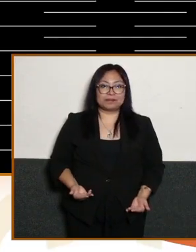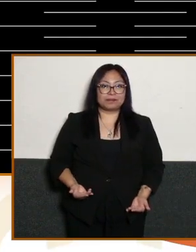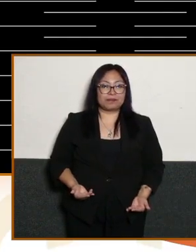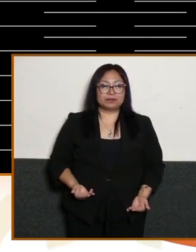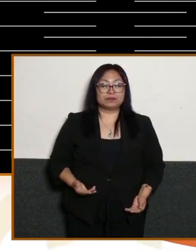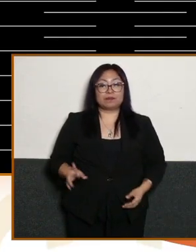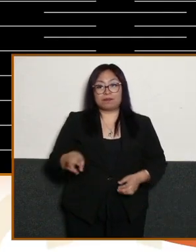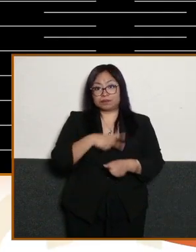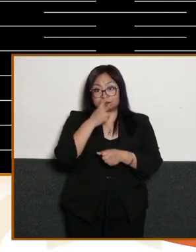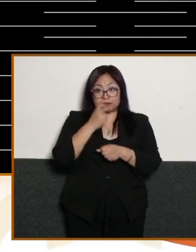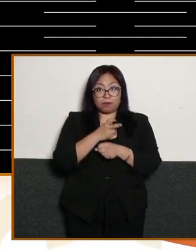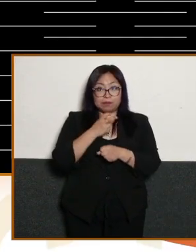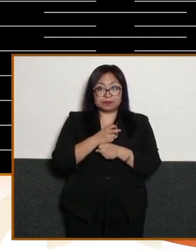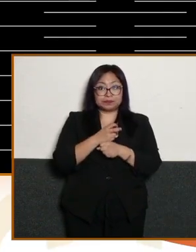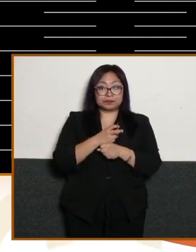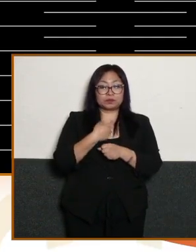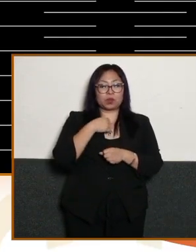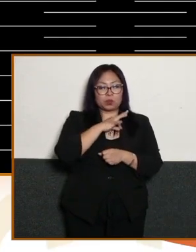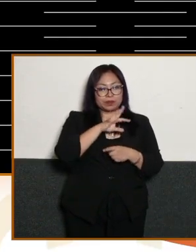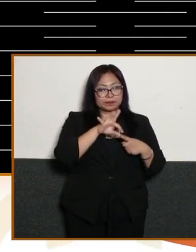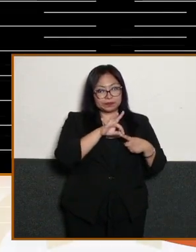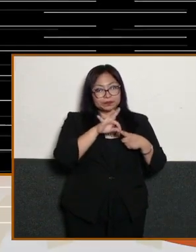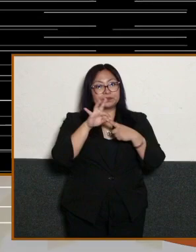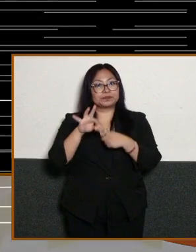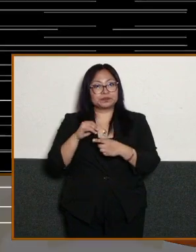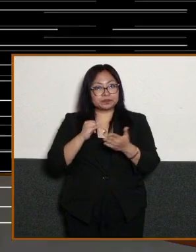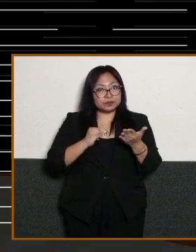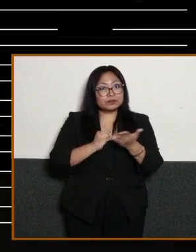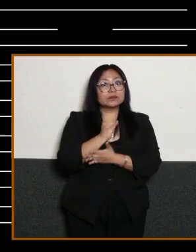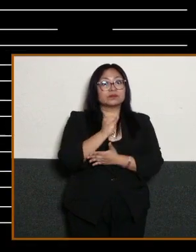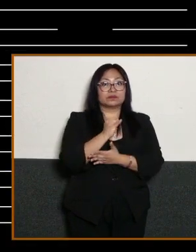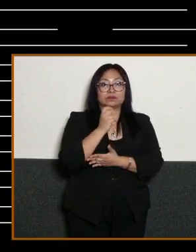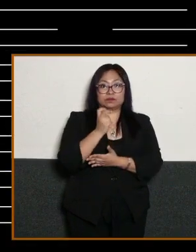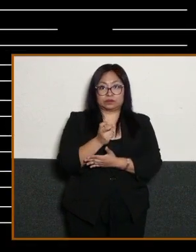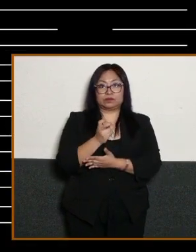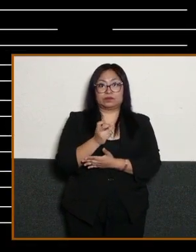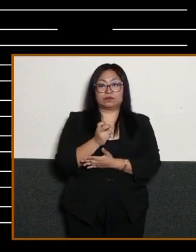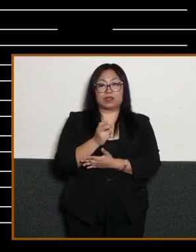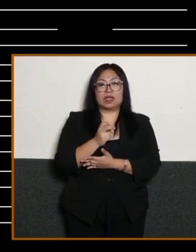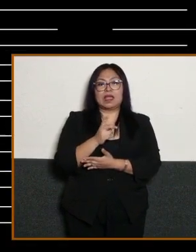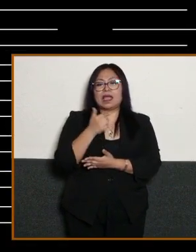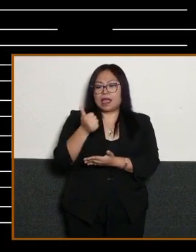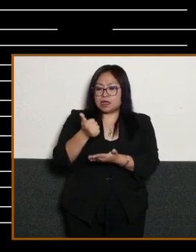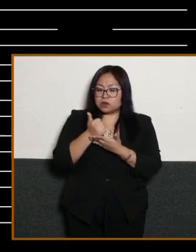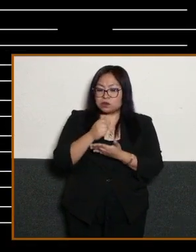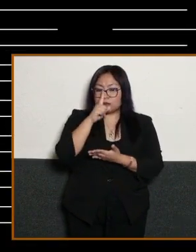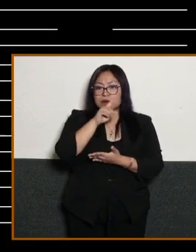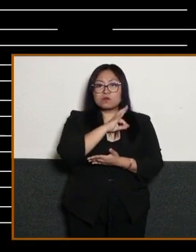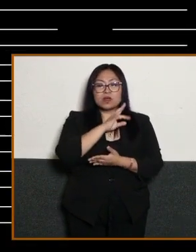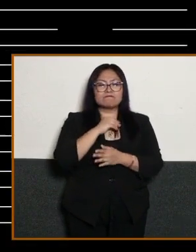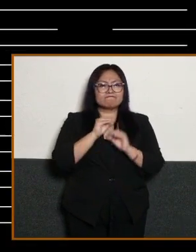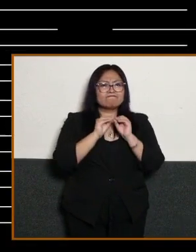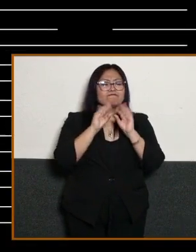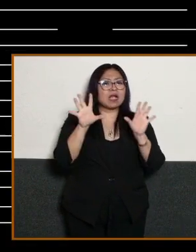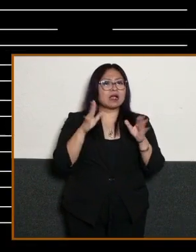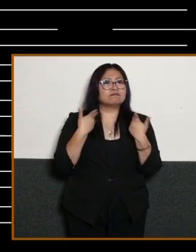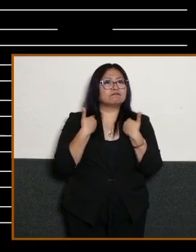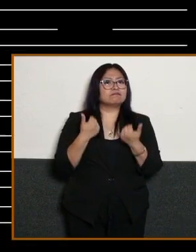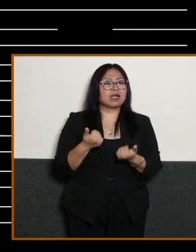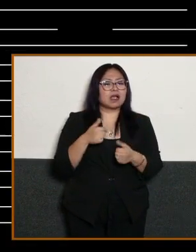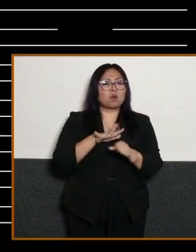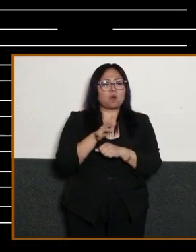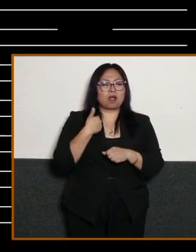La segunda es que guía nuestras acciones y decisiones. Nos ayuda a entender cómo nos debemos